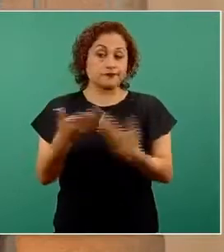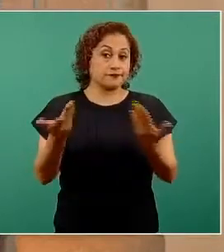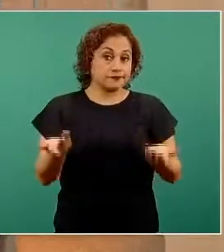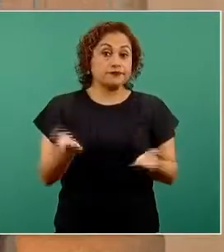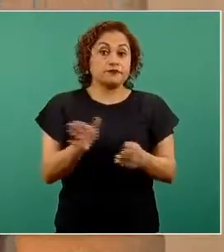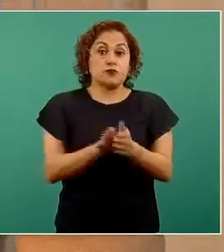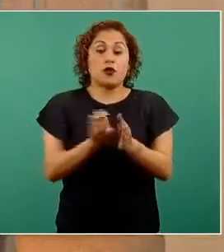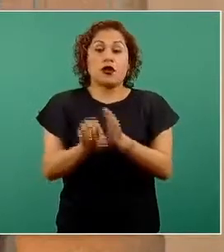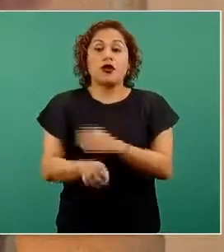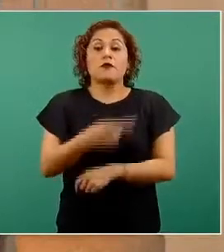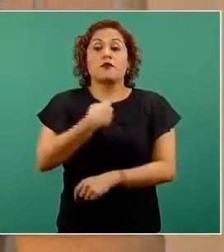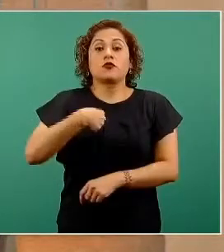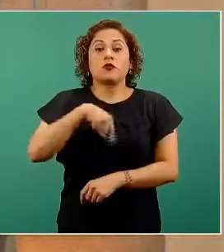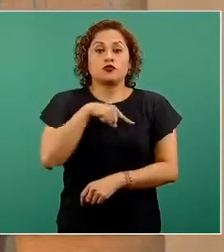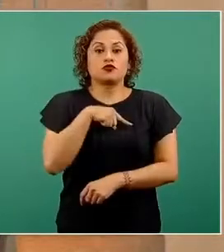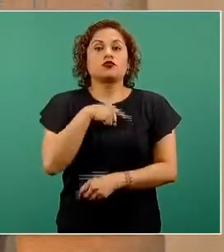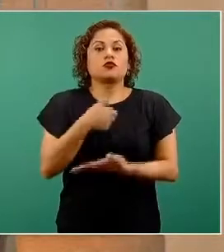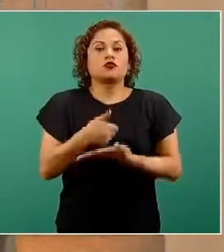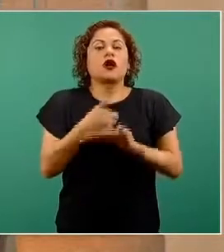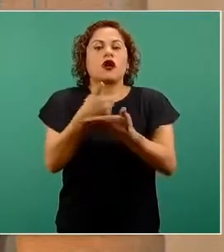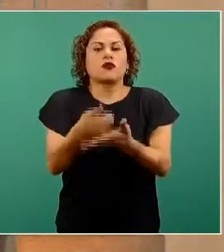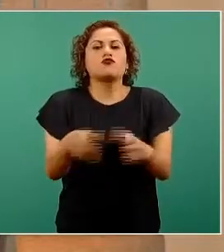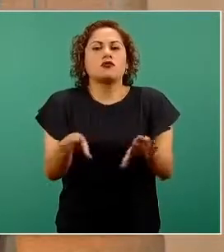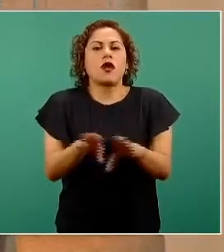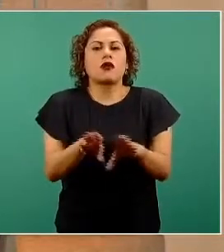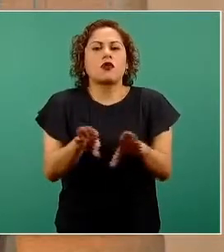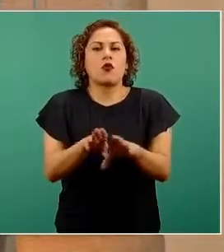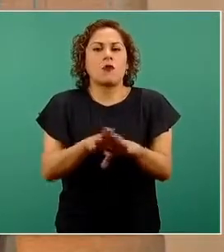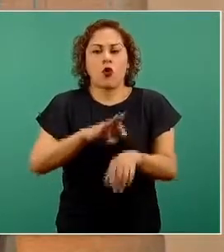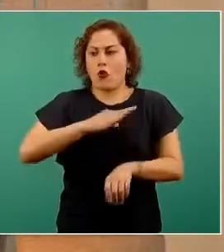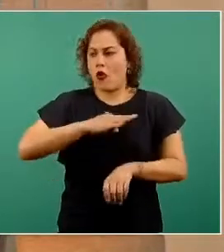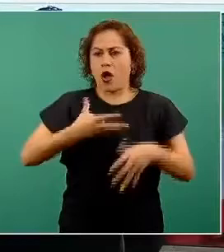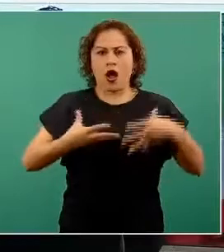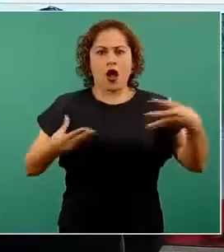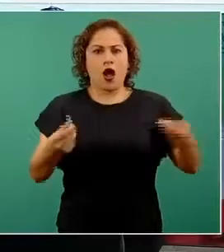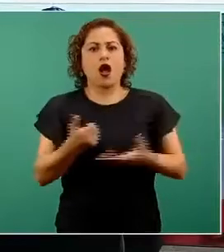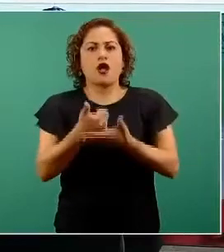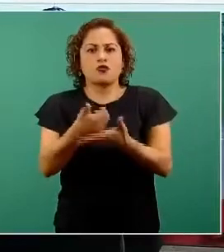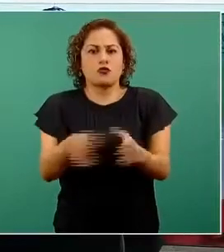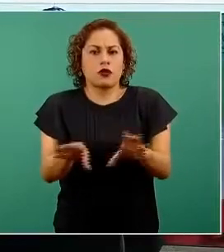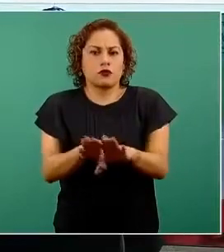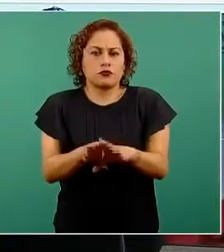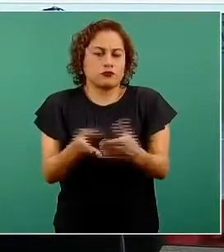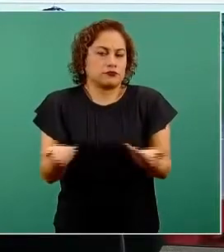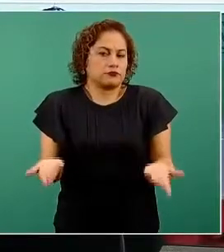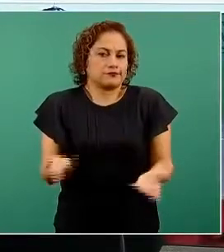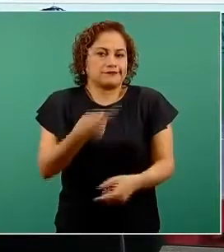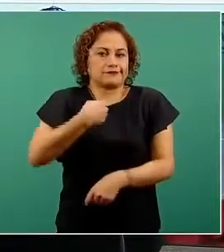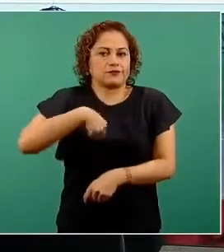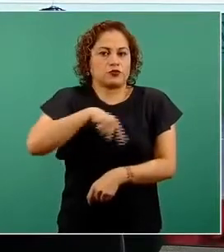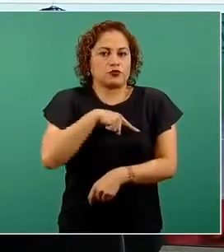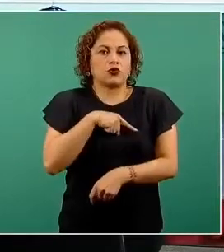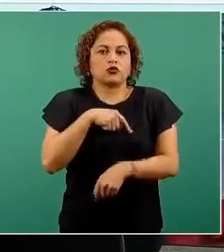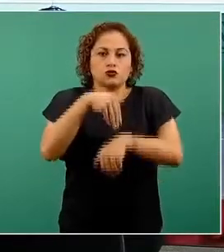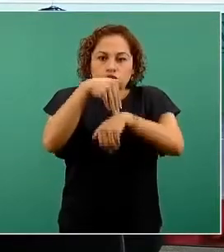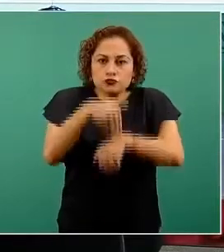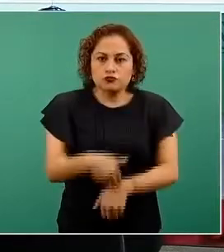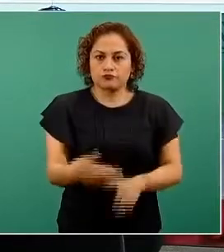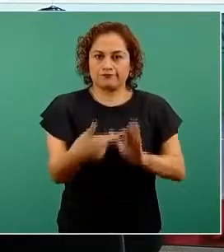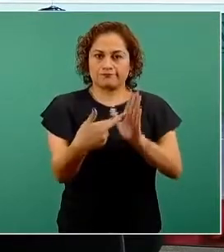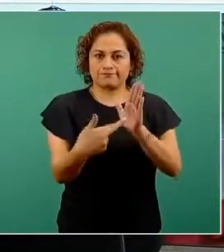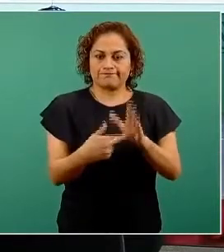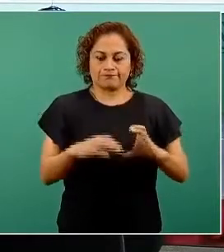hacer y contribuimos a disminuir la epidemia, como cuando lo hacemos muchas personas,